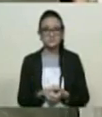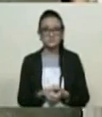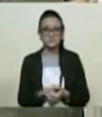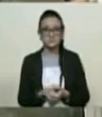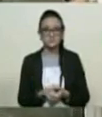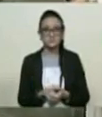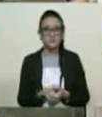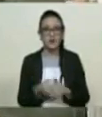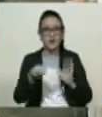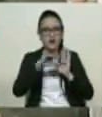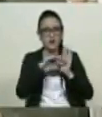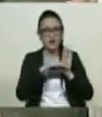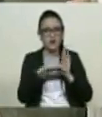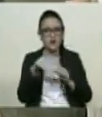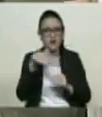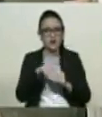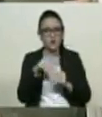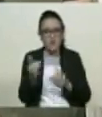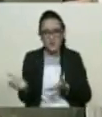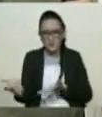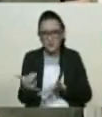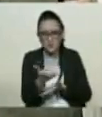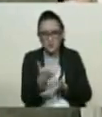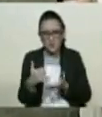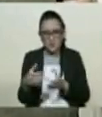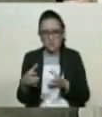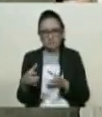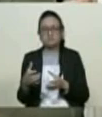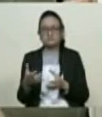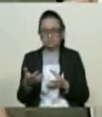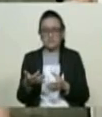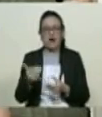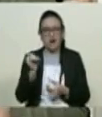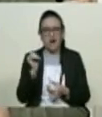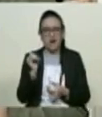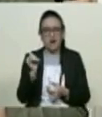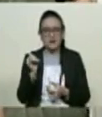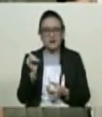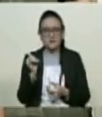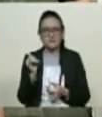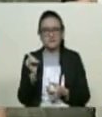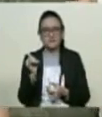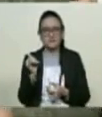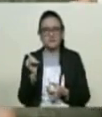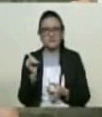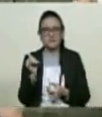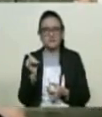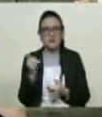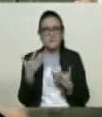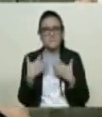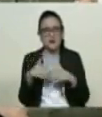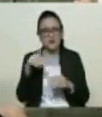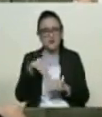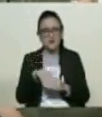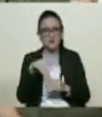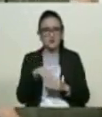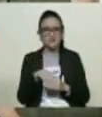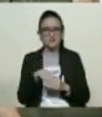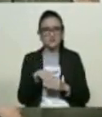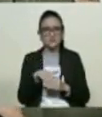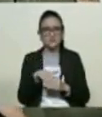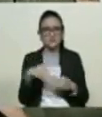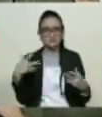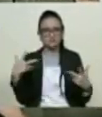de garantías electorales y esa, una de esas fue la desconexión de la máquina de votación, de los medios